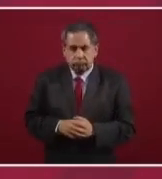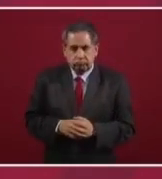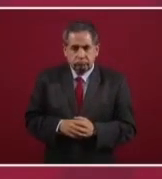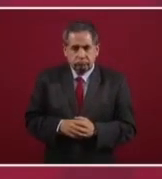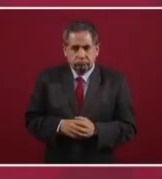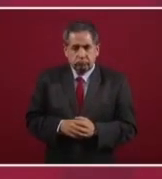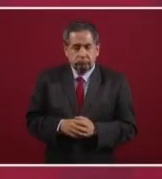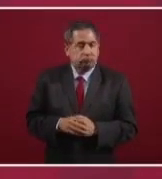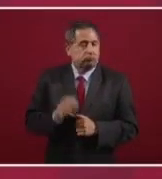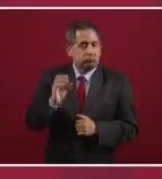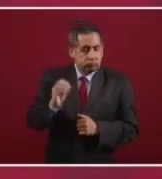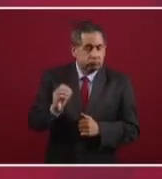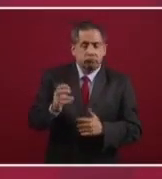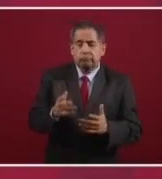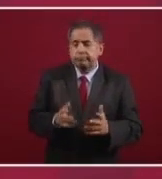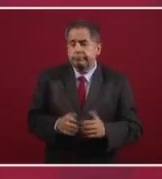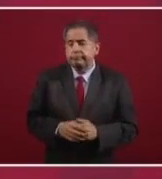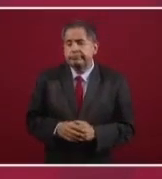de